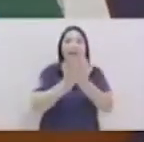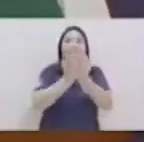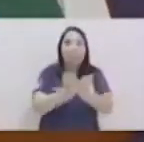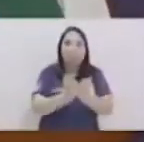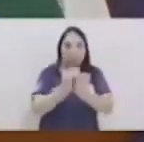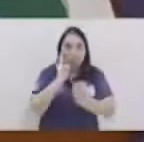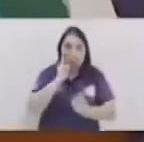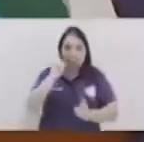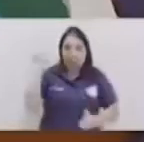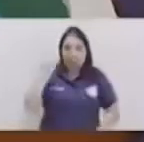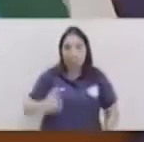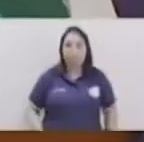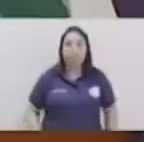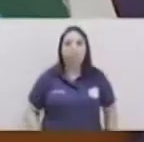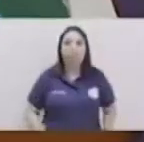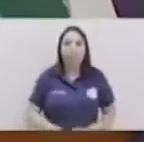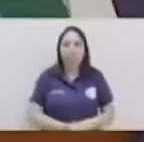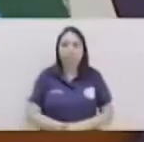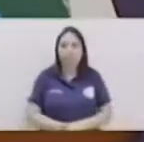Entonces venimos,